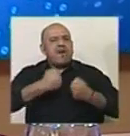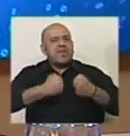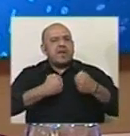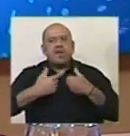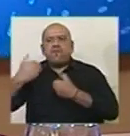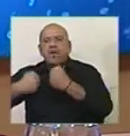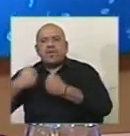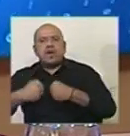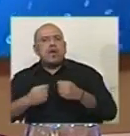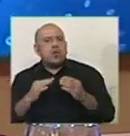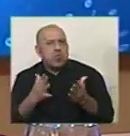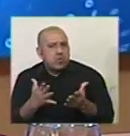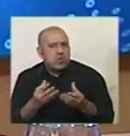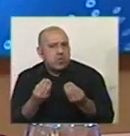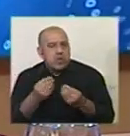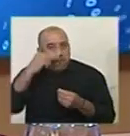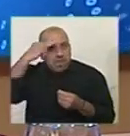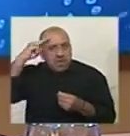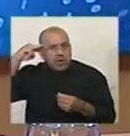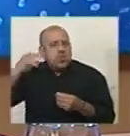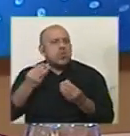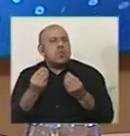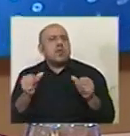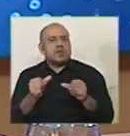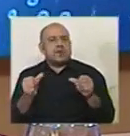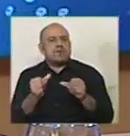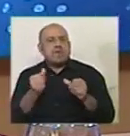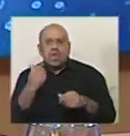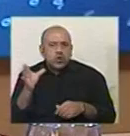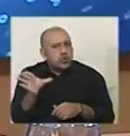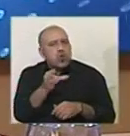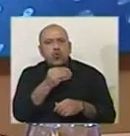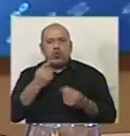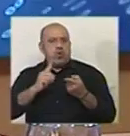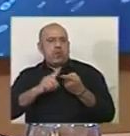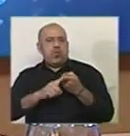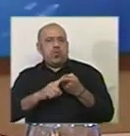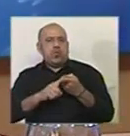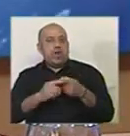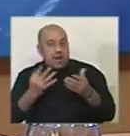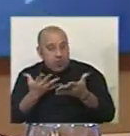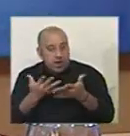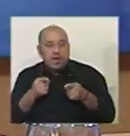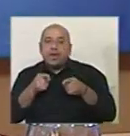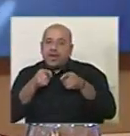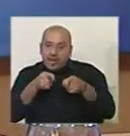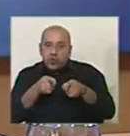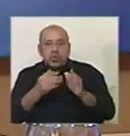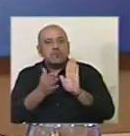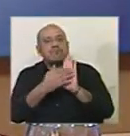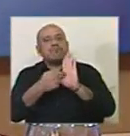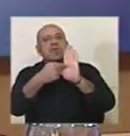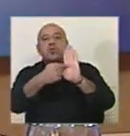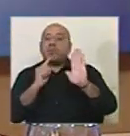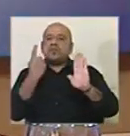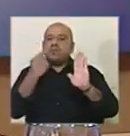maquila mexicana. Entonces, todos los acuerdos van a pasar por este filtro ahora, en cuanto a hacia dónde se